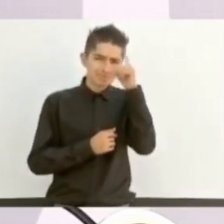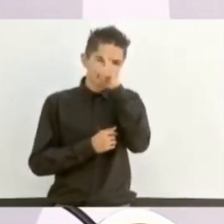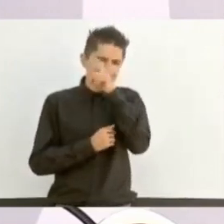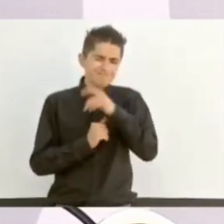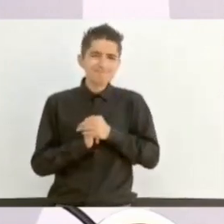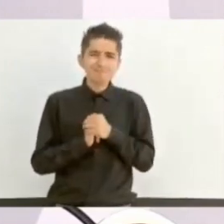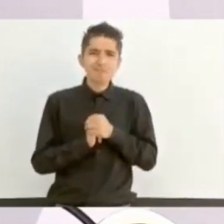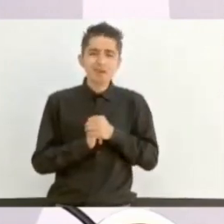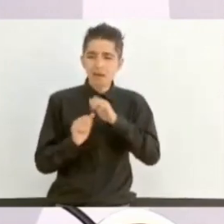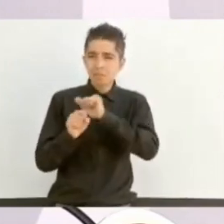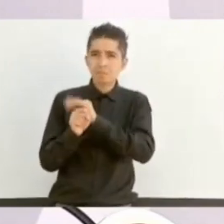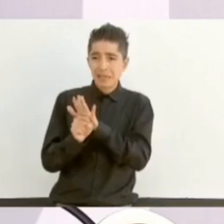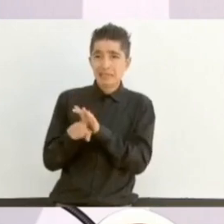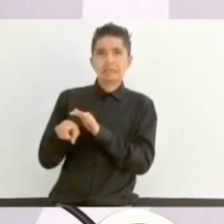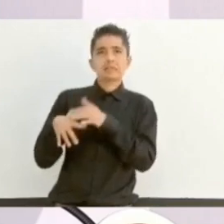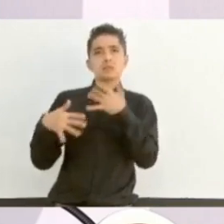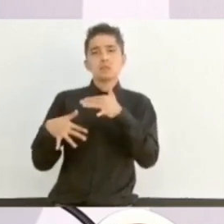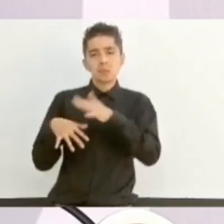pandemia,